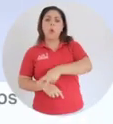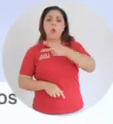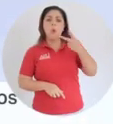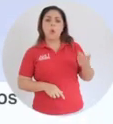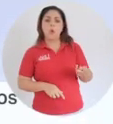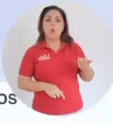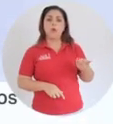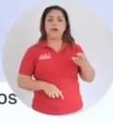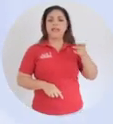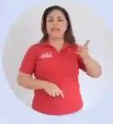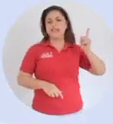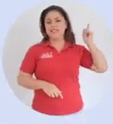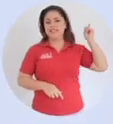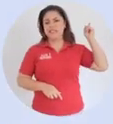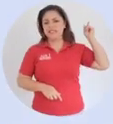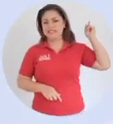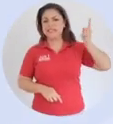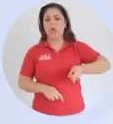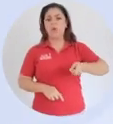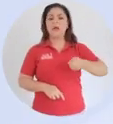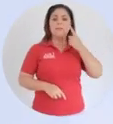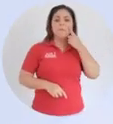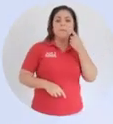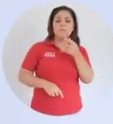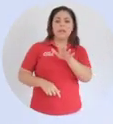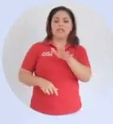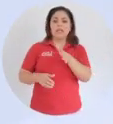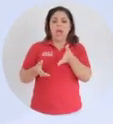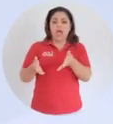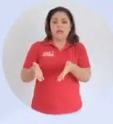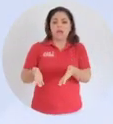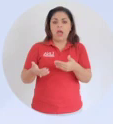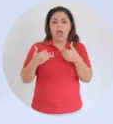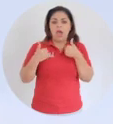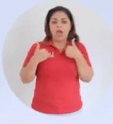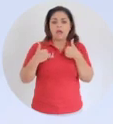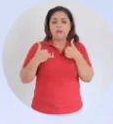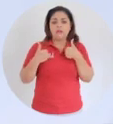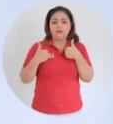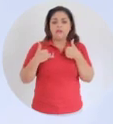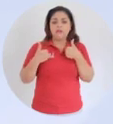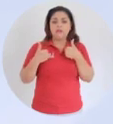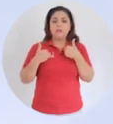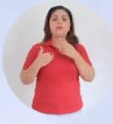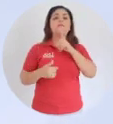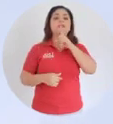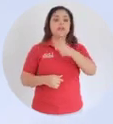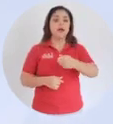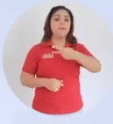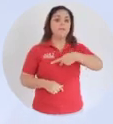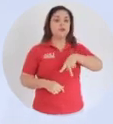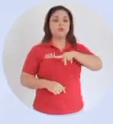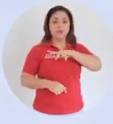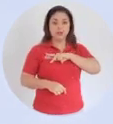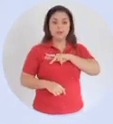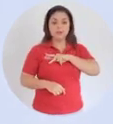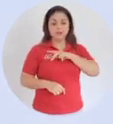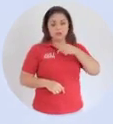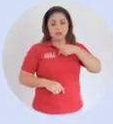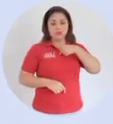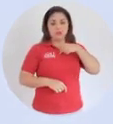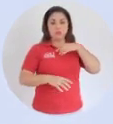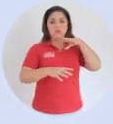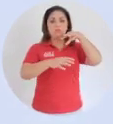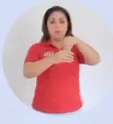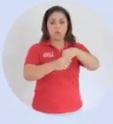y se llegó a una dictadura parecida a la que combatimos. Digo combatimos porque personalmente estuve involucrado